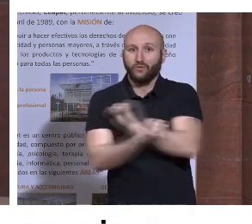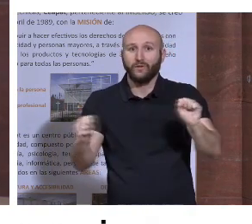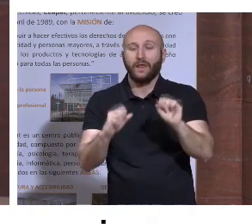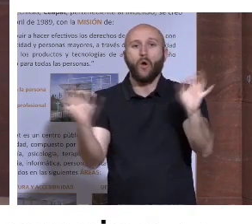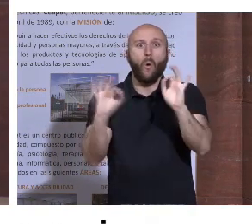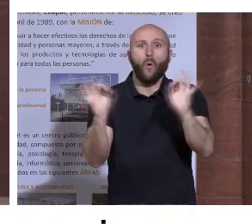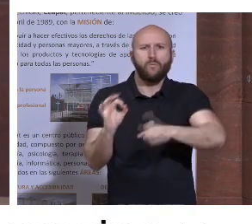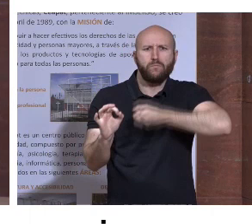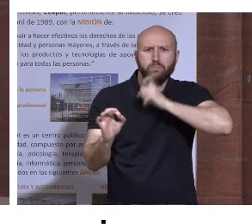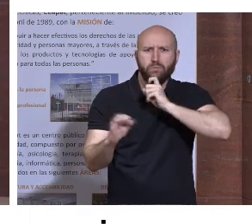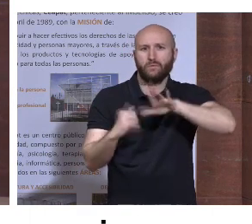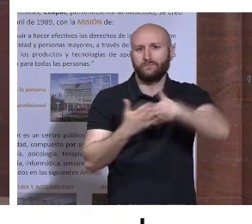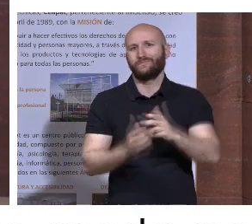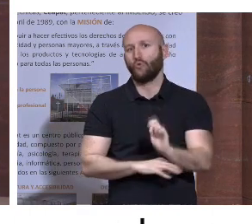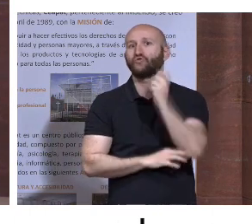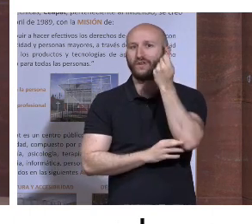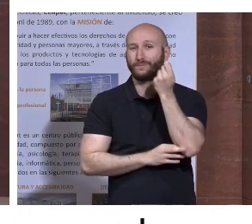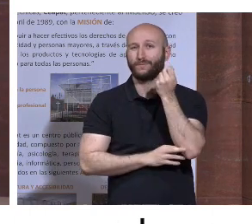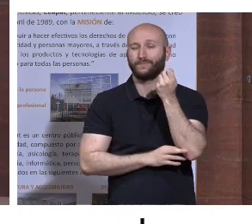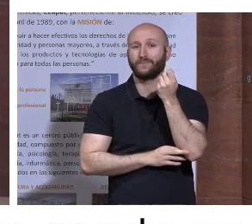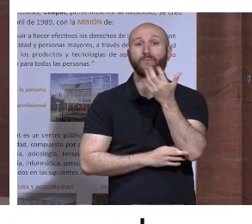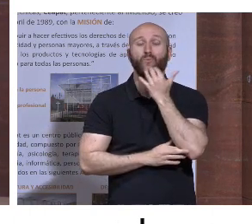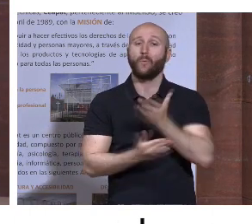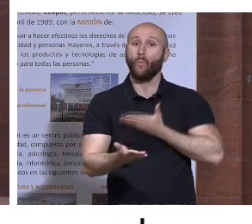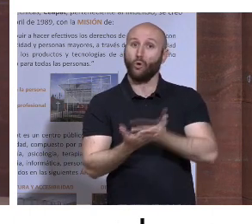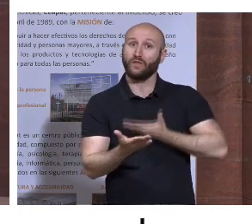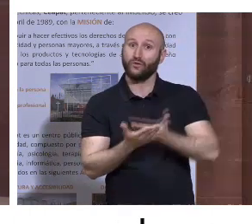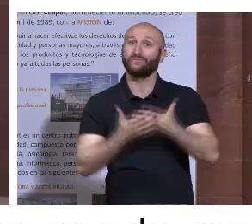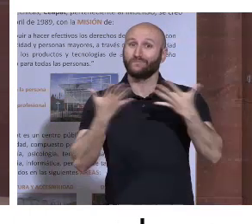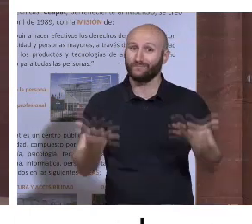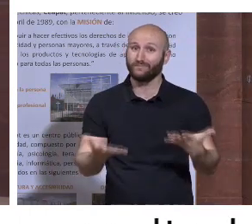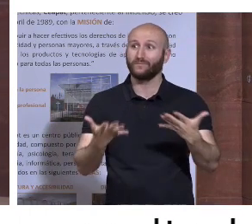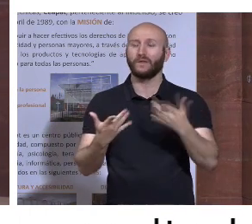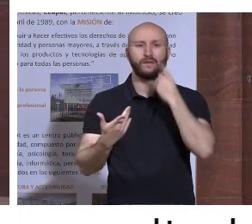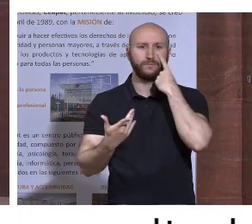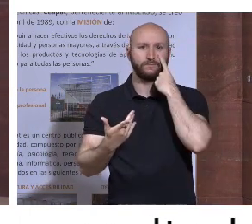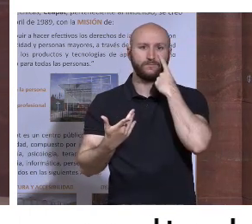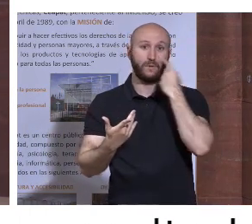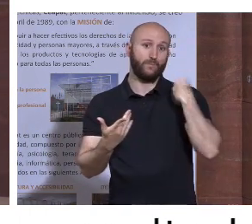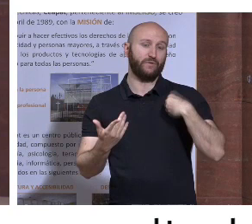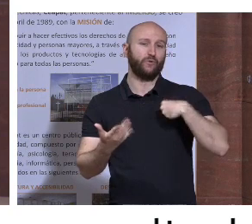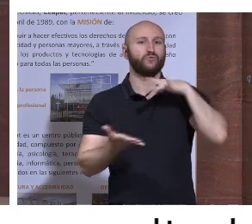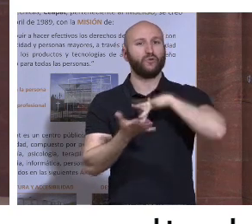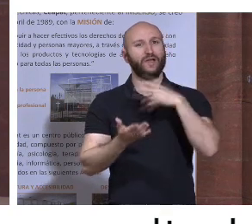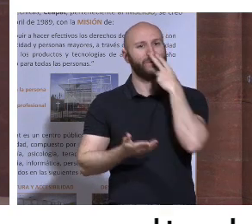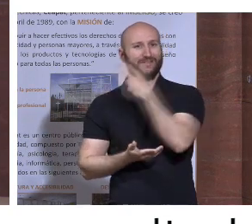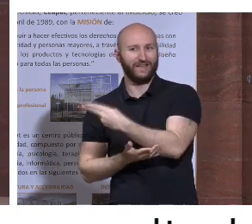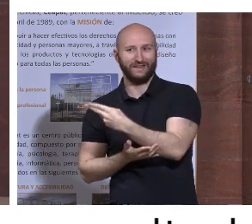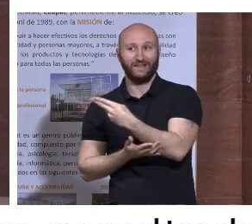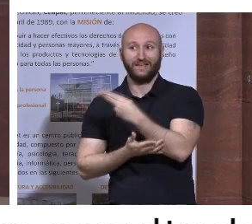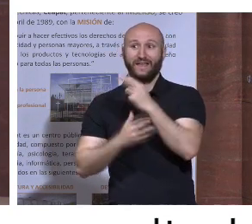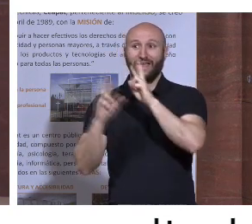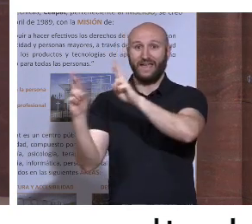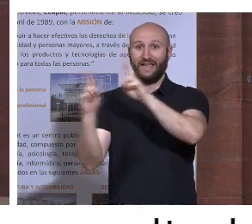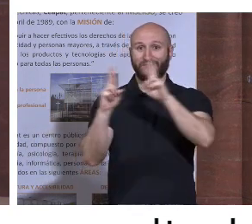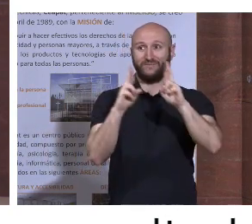resultado muy difíciles. Entre sus aportaciones están, voy a hacer un relato, acabamos de visitarlo, pero espero que no me quede nada y si